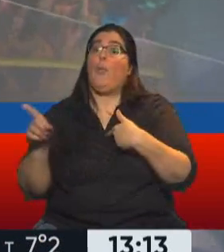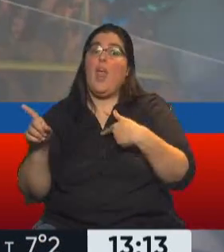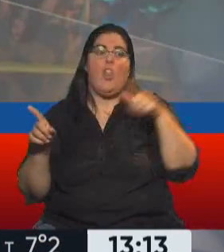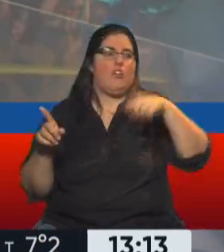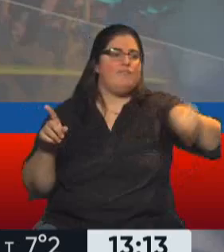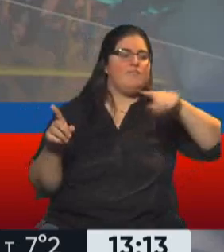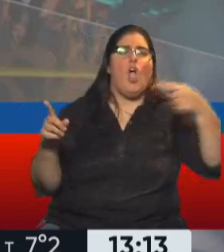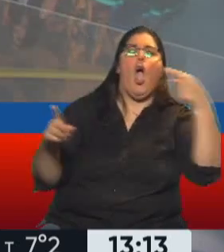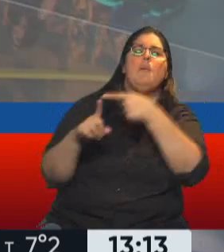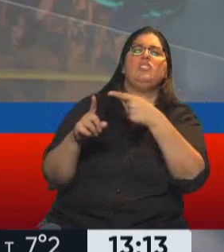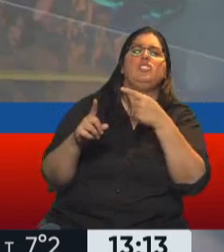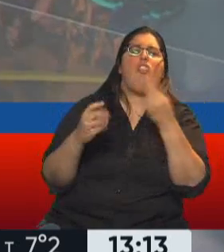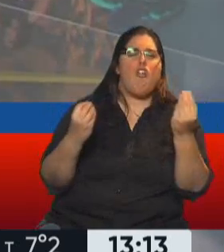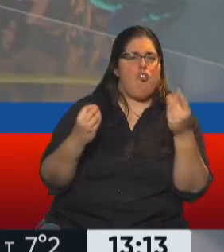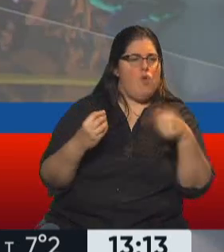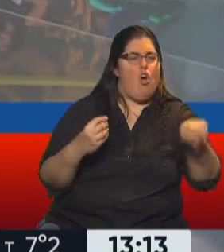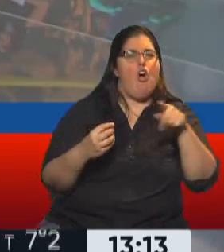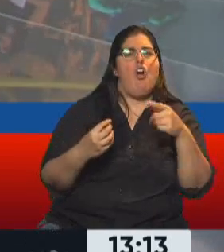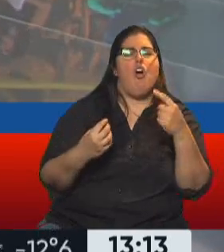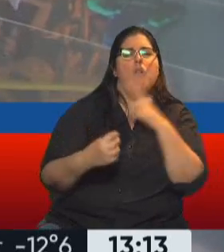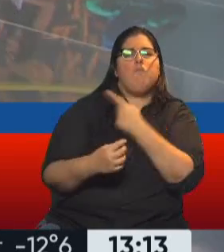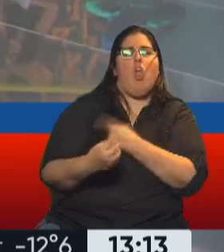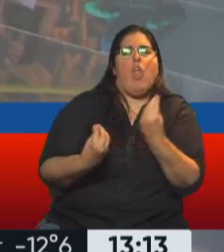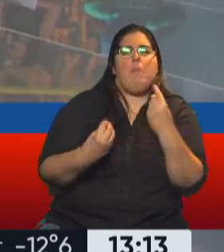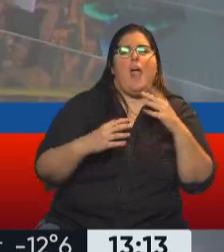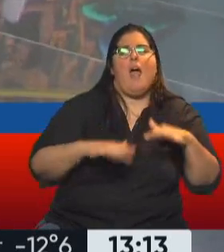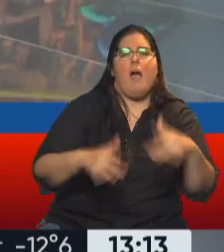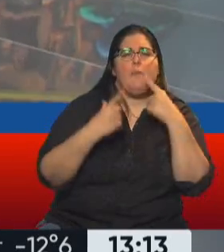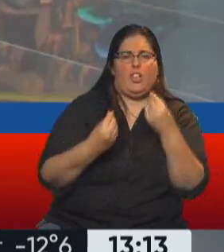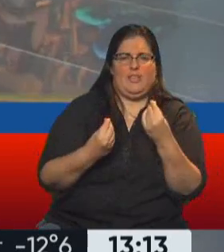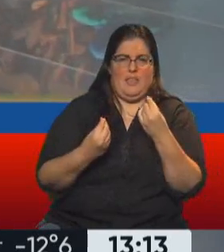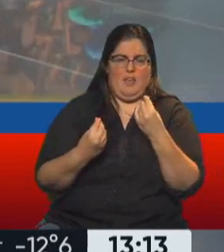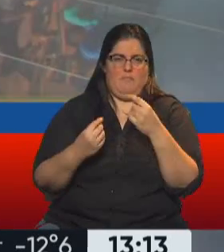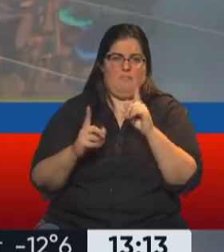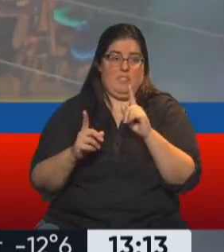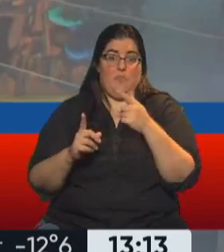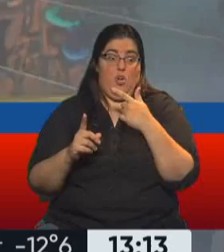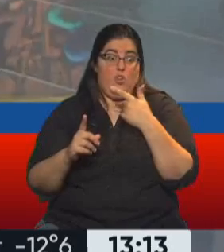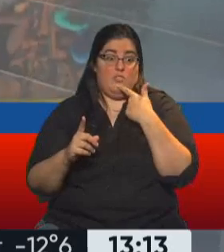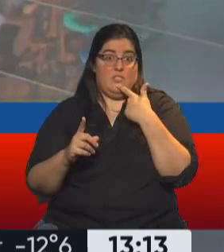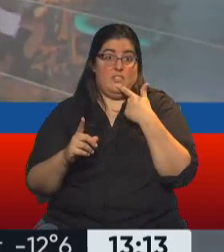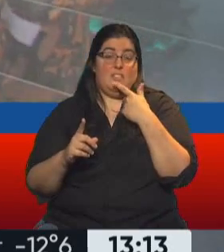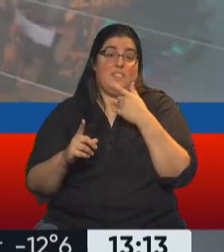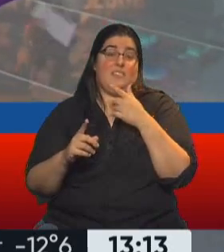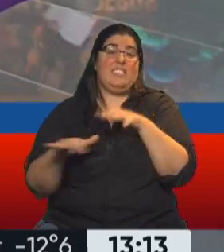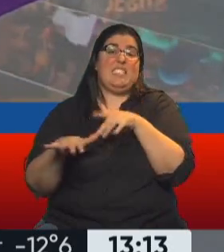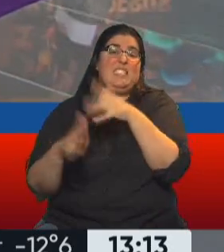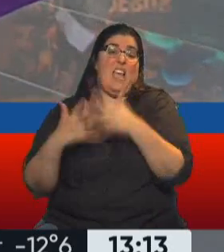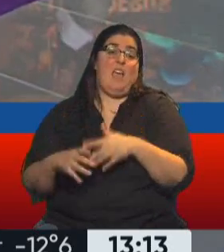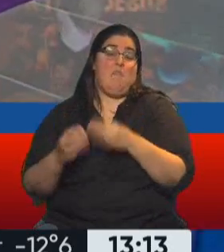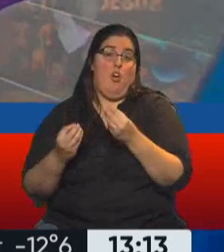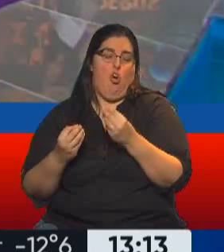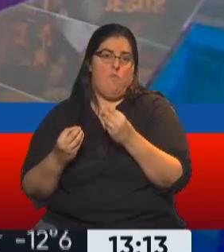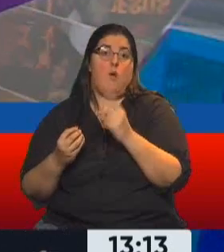qué capacidad de manifestación y de protesta tiene en un sistema también como este. Digo, en septiembre Ortega, acá lo vemos, declara ilegales